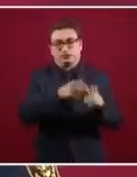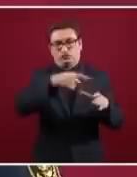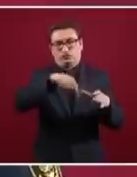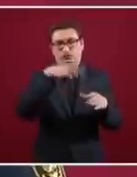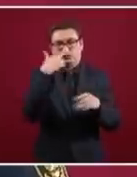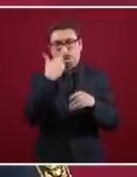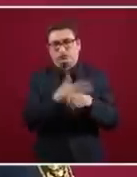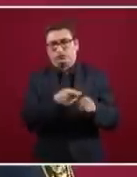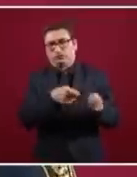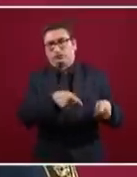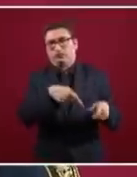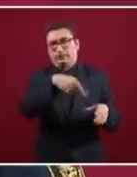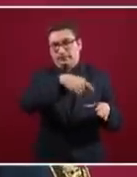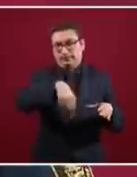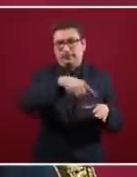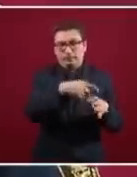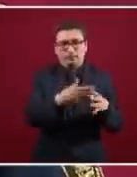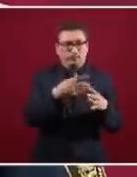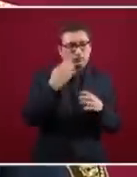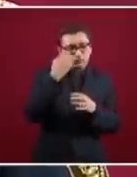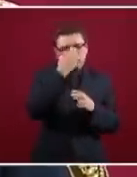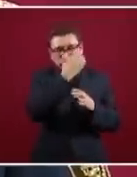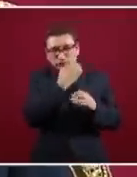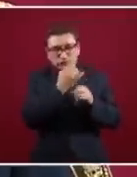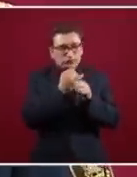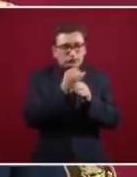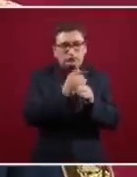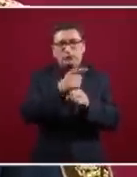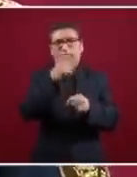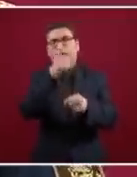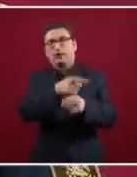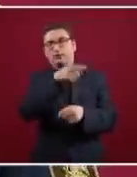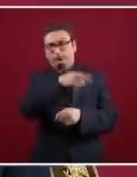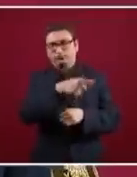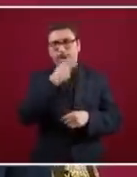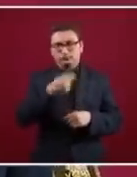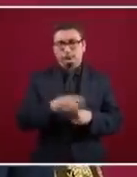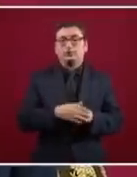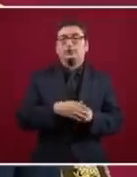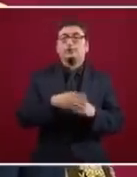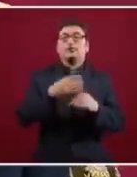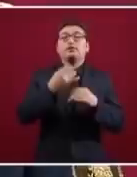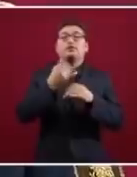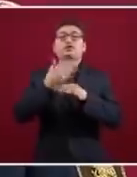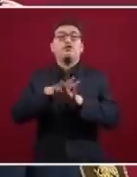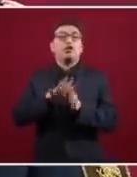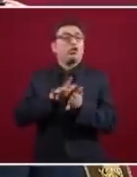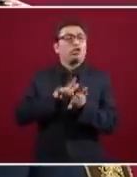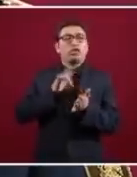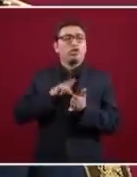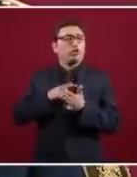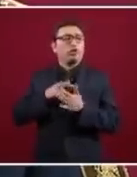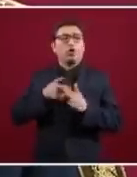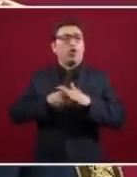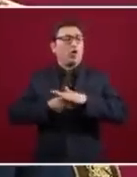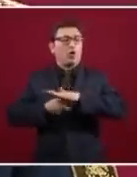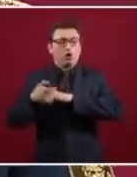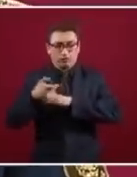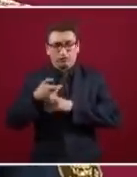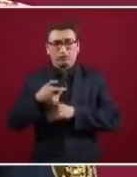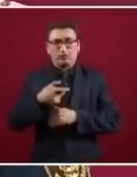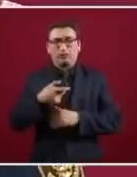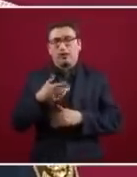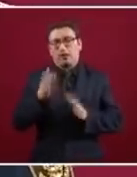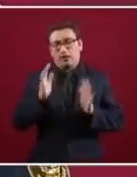de responsable de estar observando el blanco en cuanto a filtraciones y los sobornos bueno